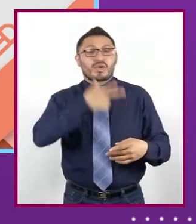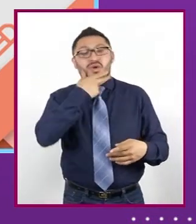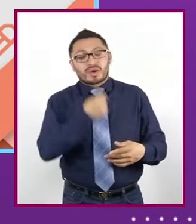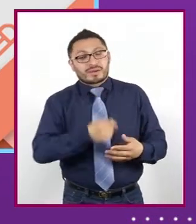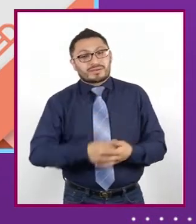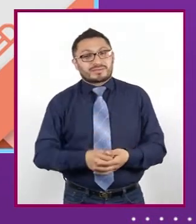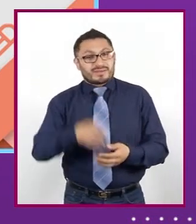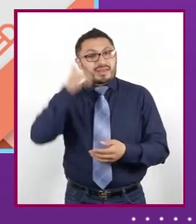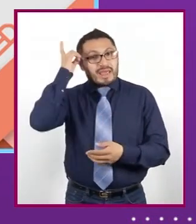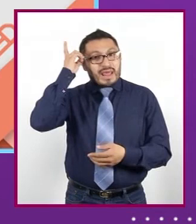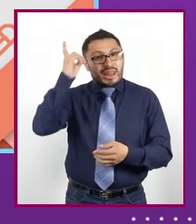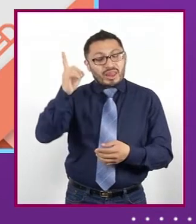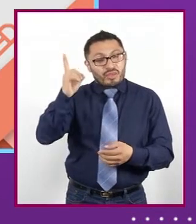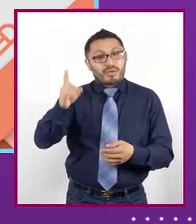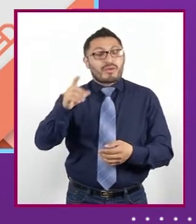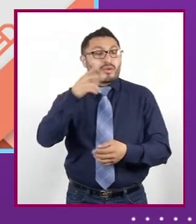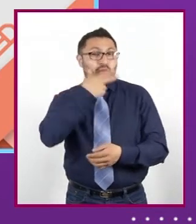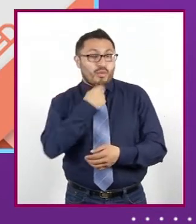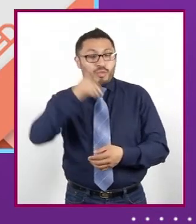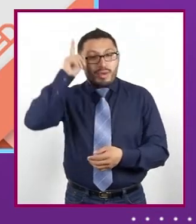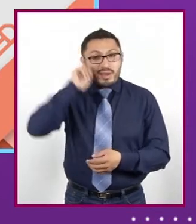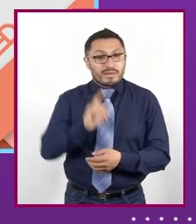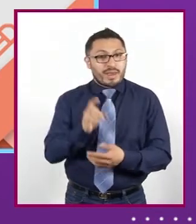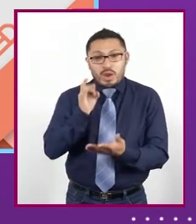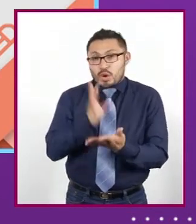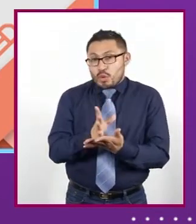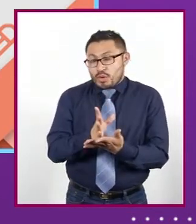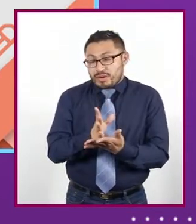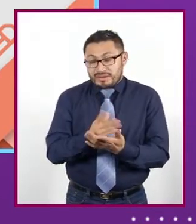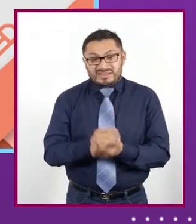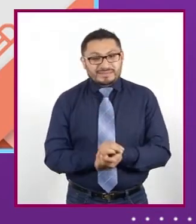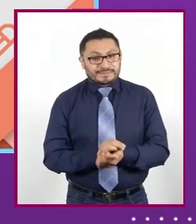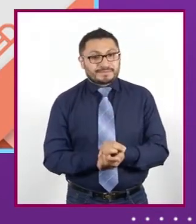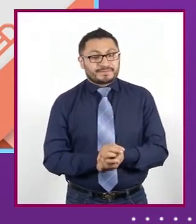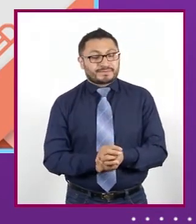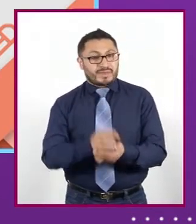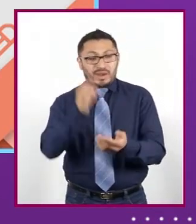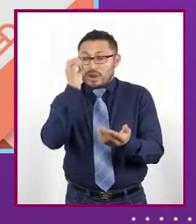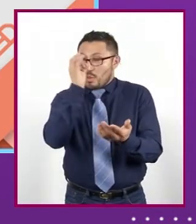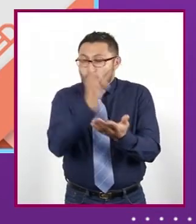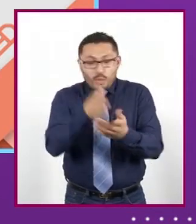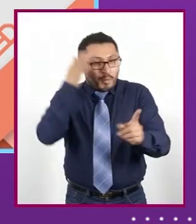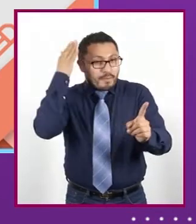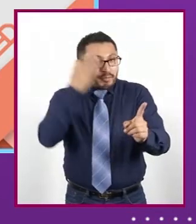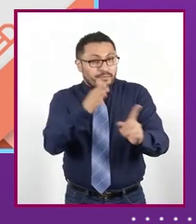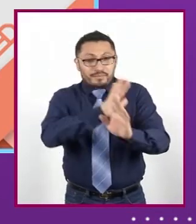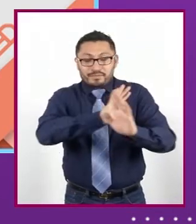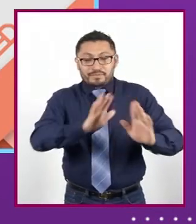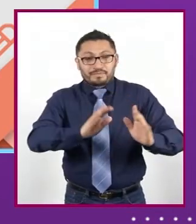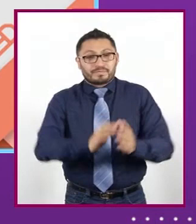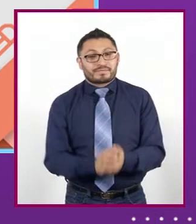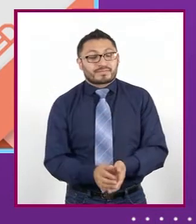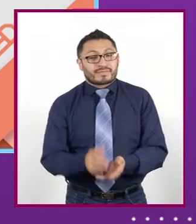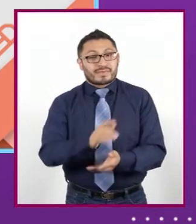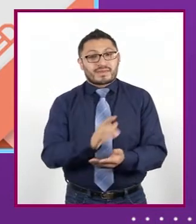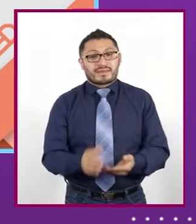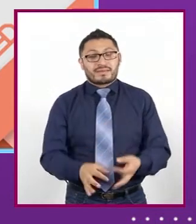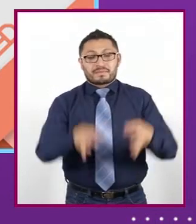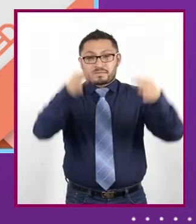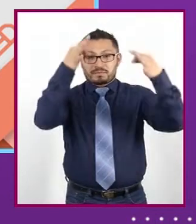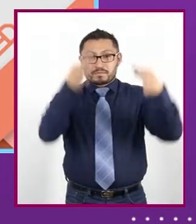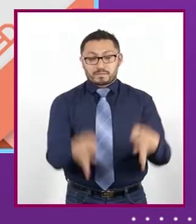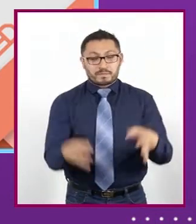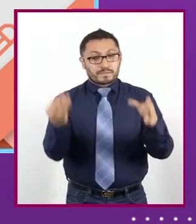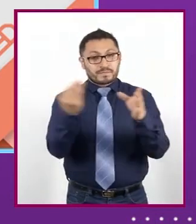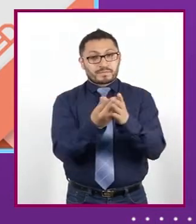que es dueño, dueña, único, única y exclusivo, exclusiva en legítima